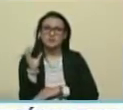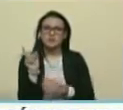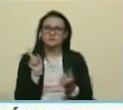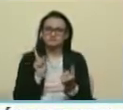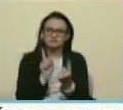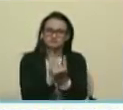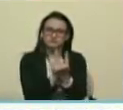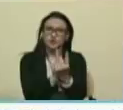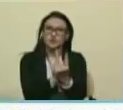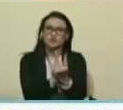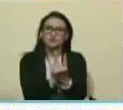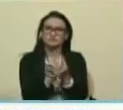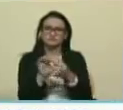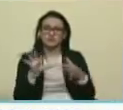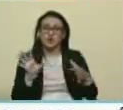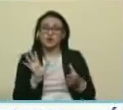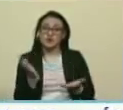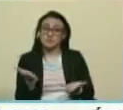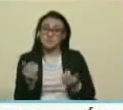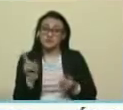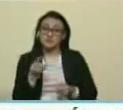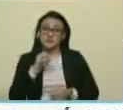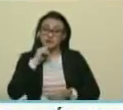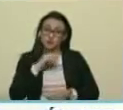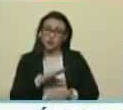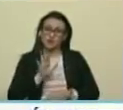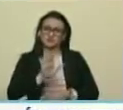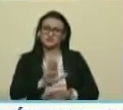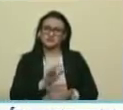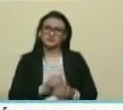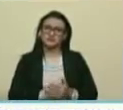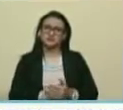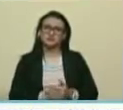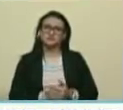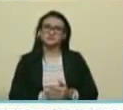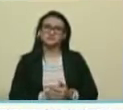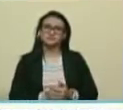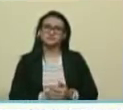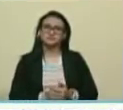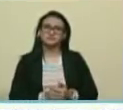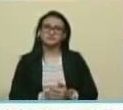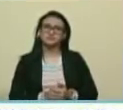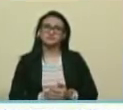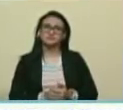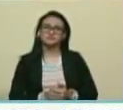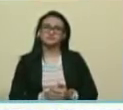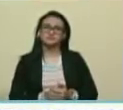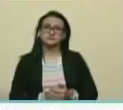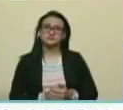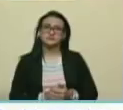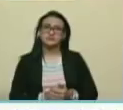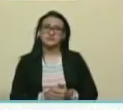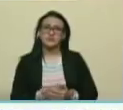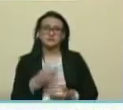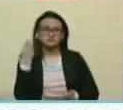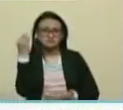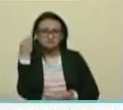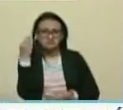acercarlos? Porque así lo exige además la historia común. ¿Hay pensado un